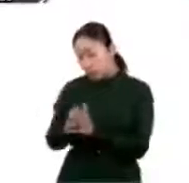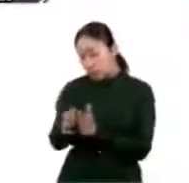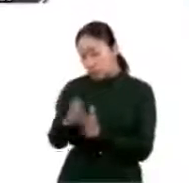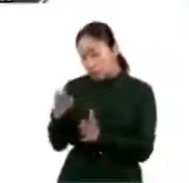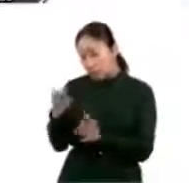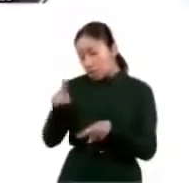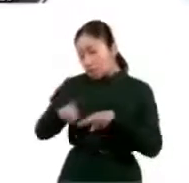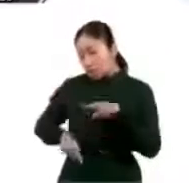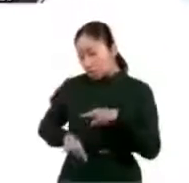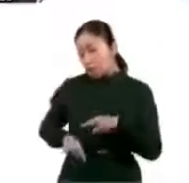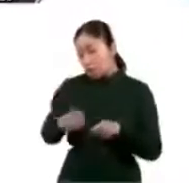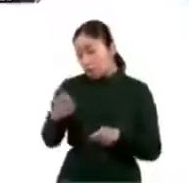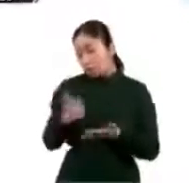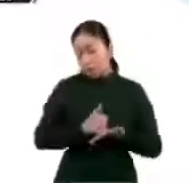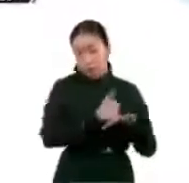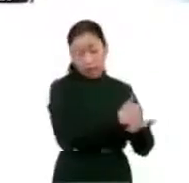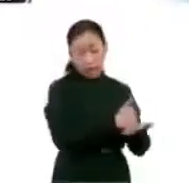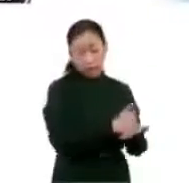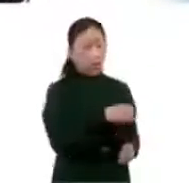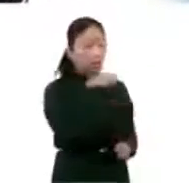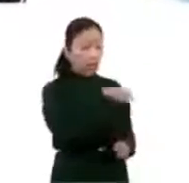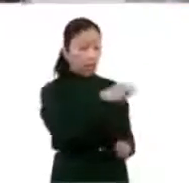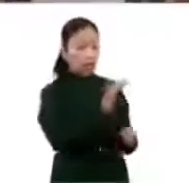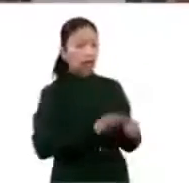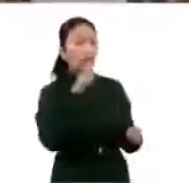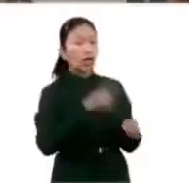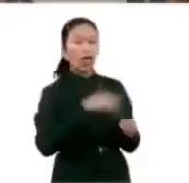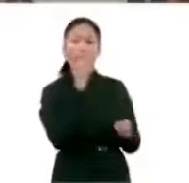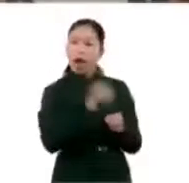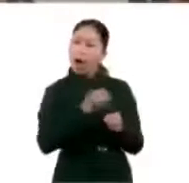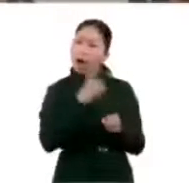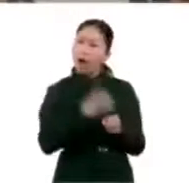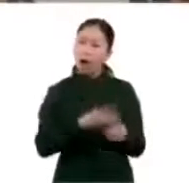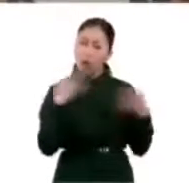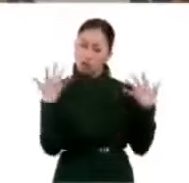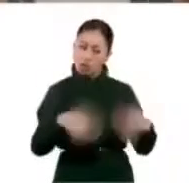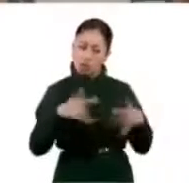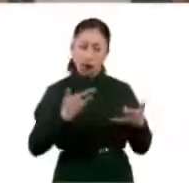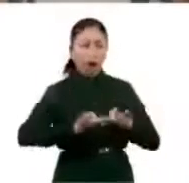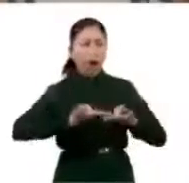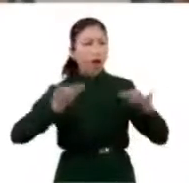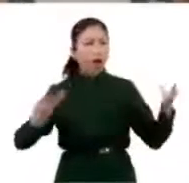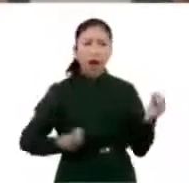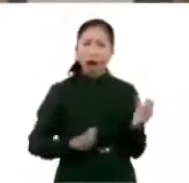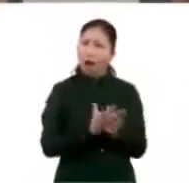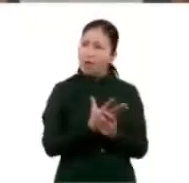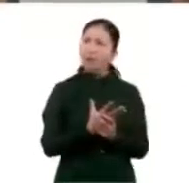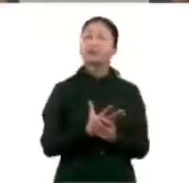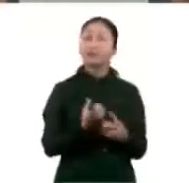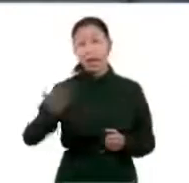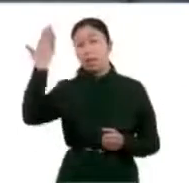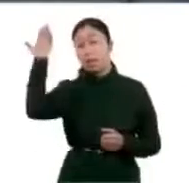este hospital, creo que es una gran oportunidad para que exista una nueva historia, una historia en donde